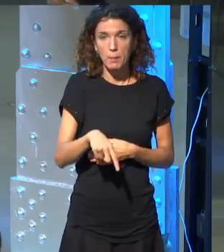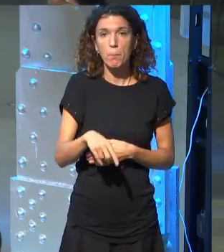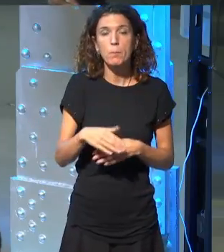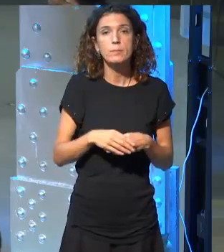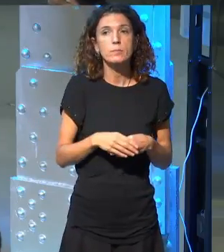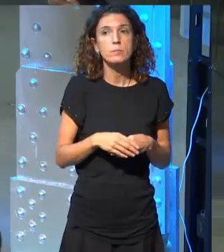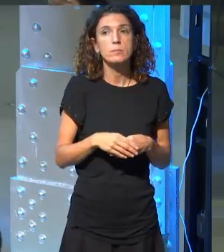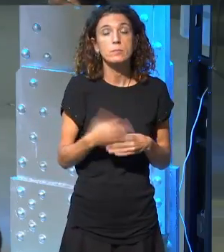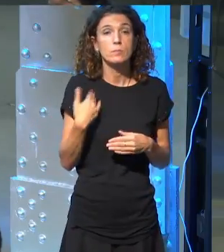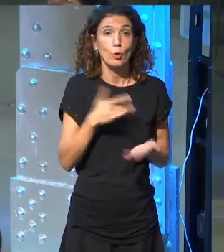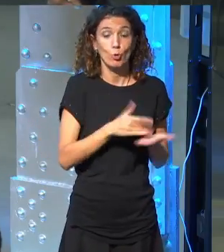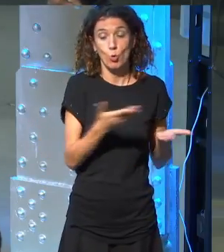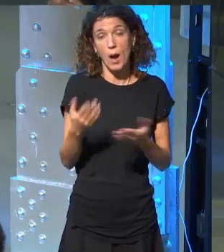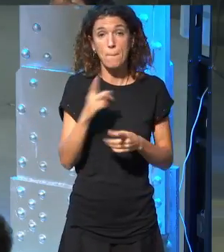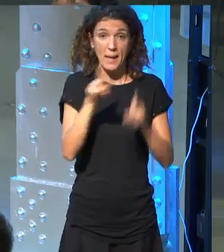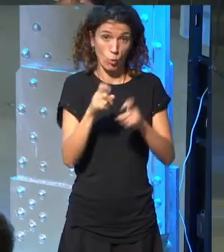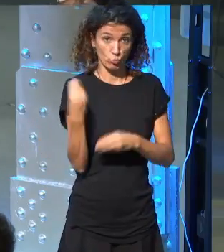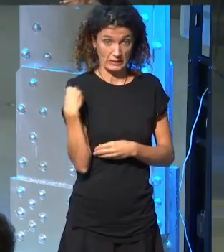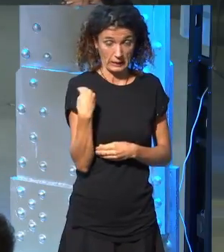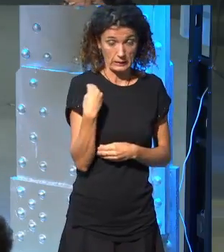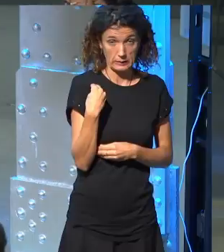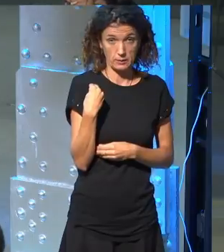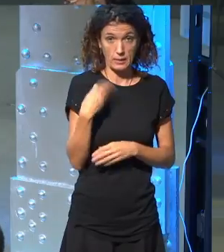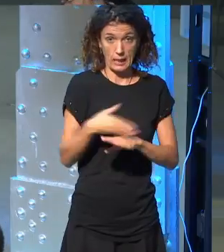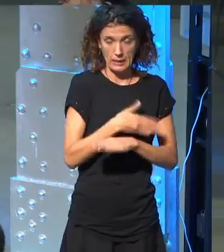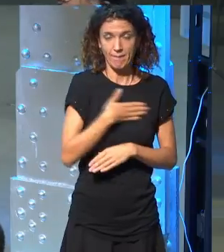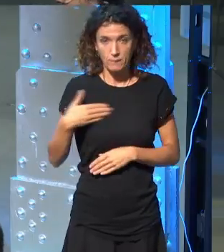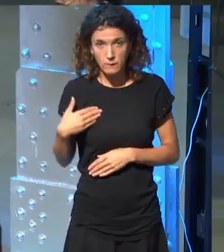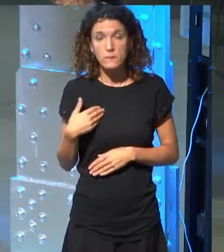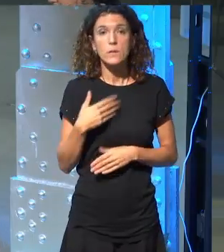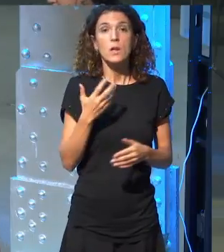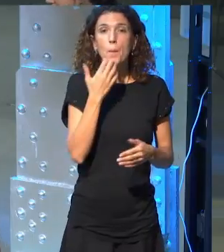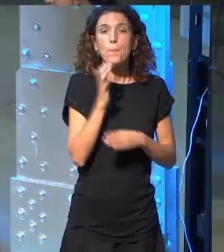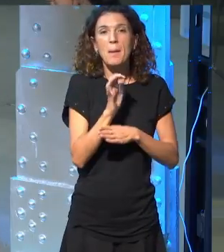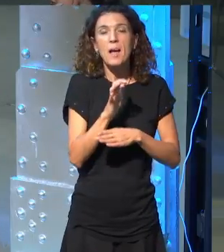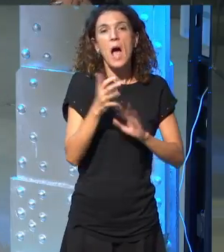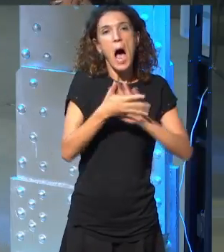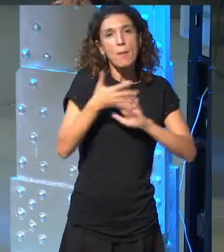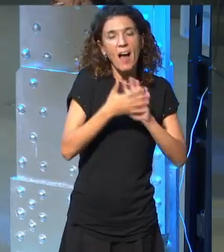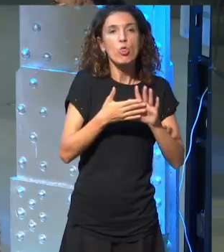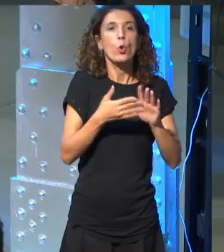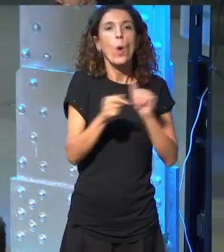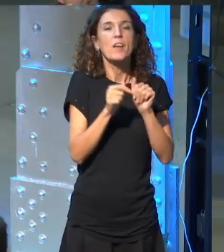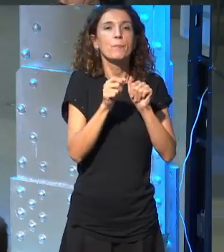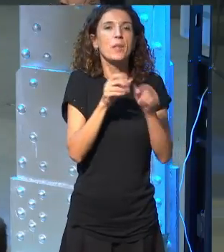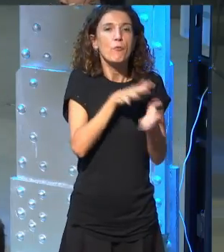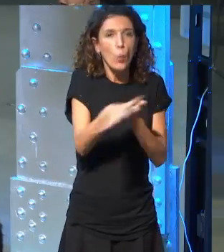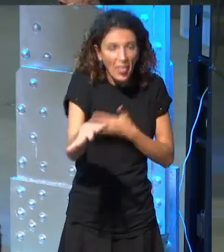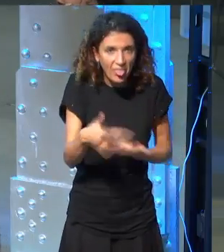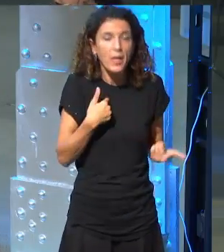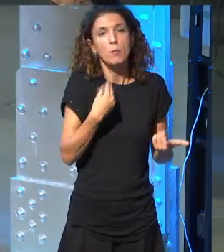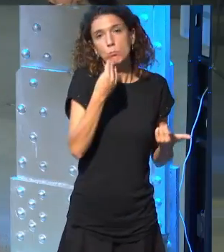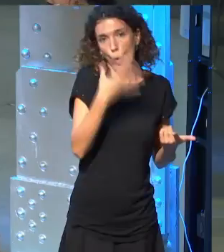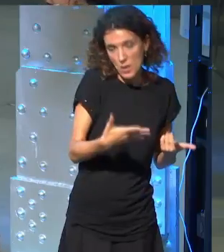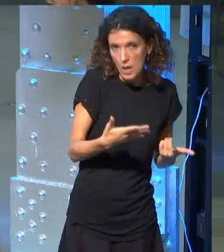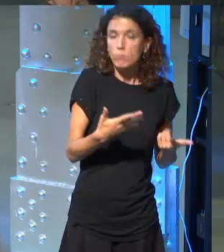bueno, antes de dar paso a las preguntas, cuando los medios están hablando de las influencias, siempre hablan de lo mismo, siempre que está muy bien, aparte